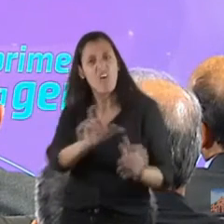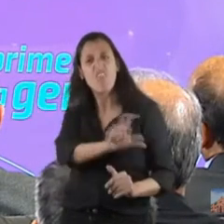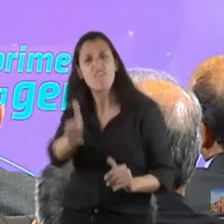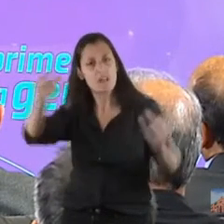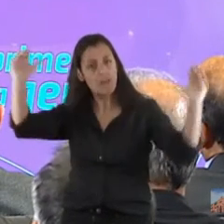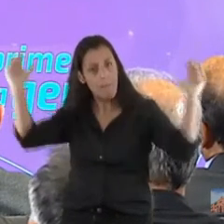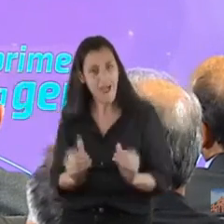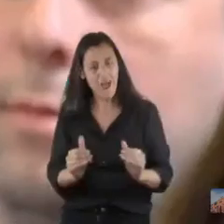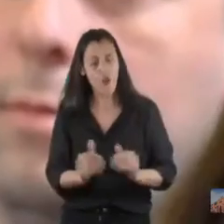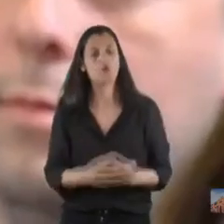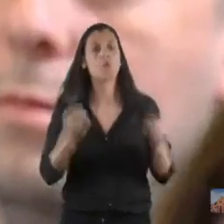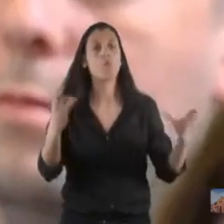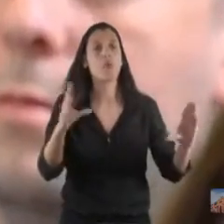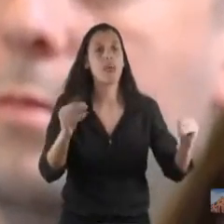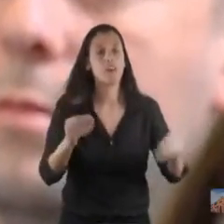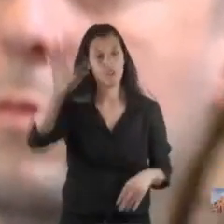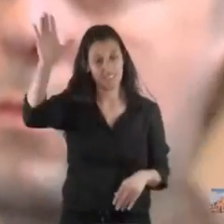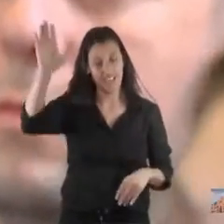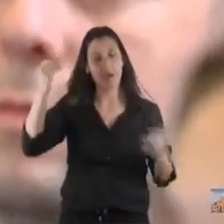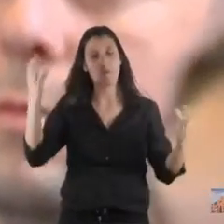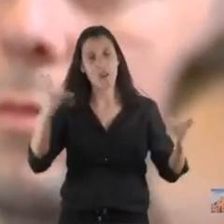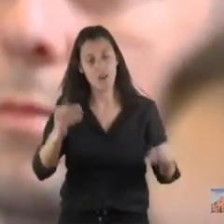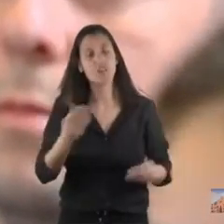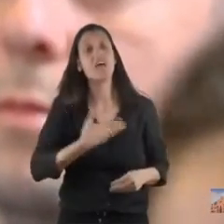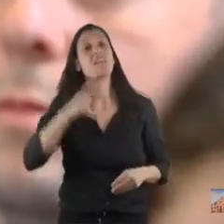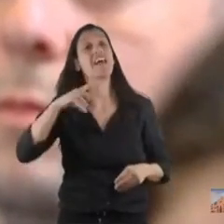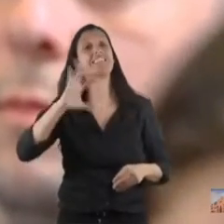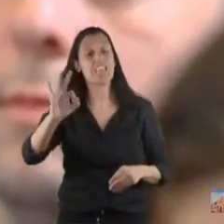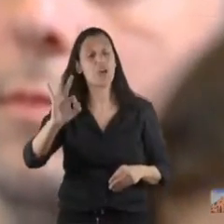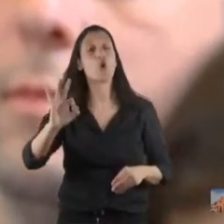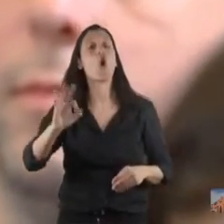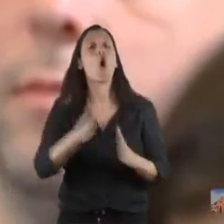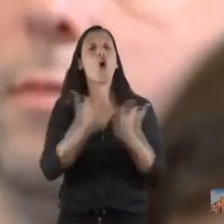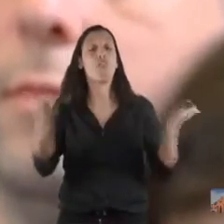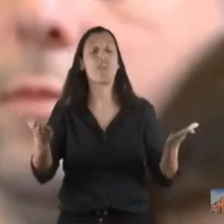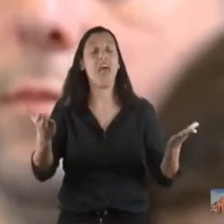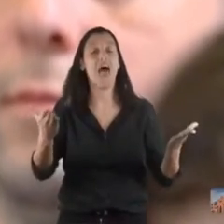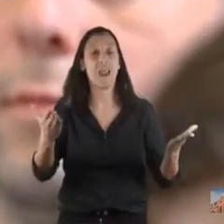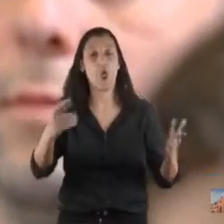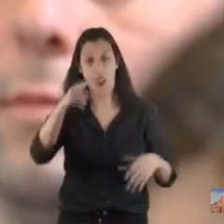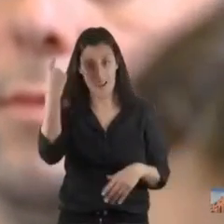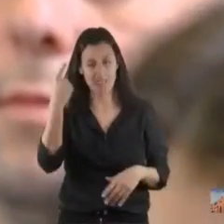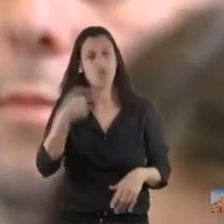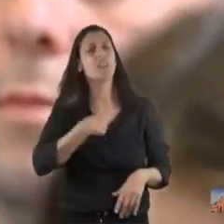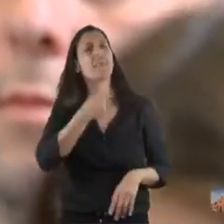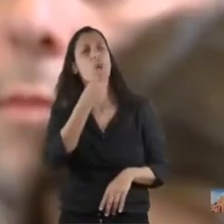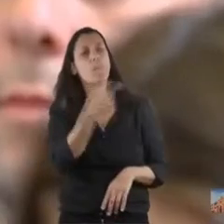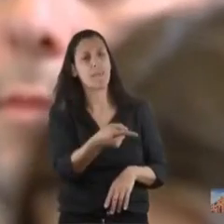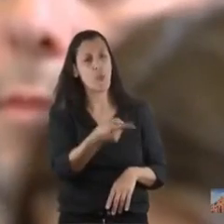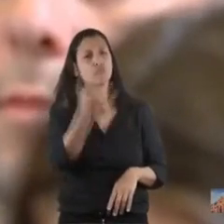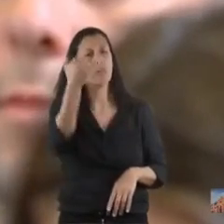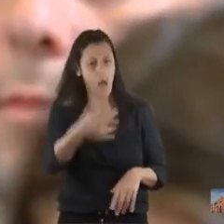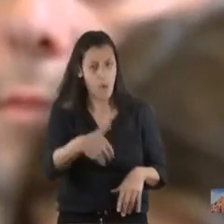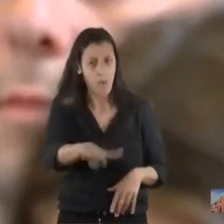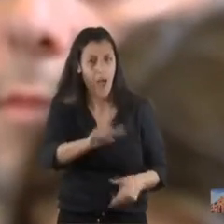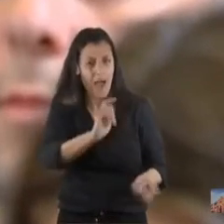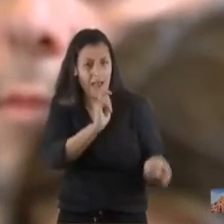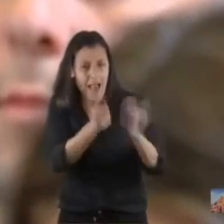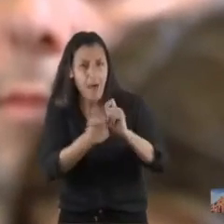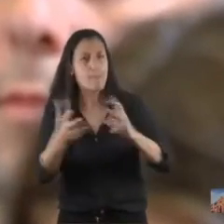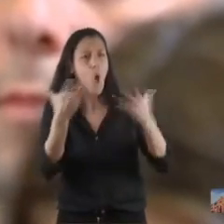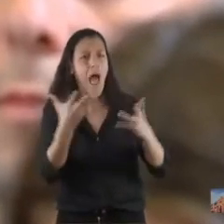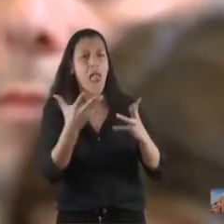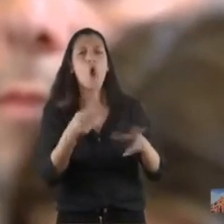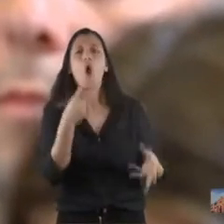buenas noches francisco jueguen del diario la nación yo quería preguntarle si va a haber modificaciones en las retenciones